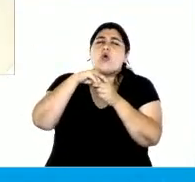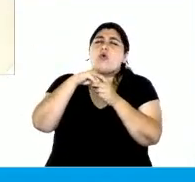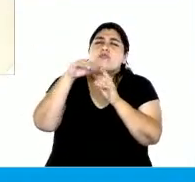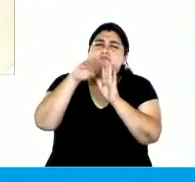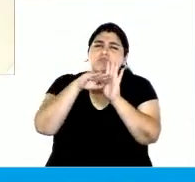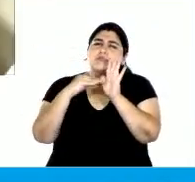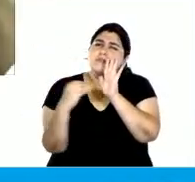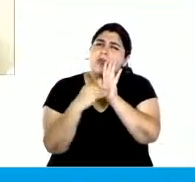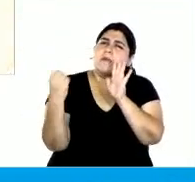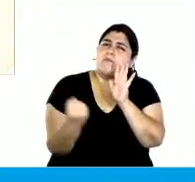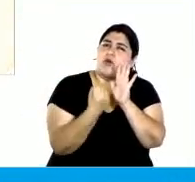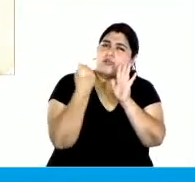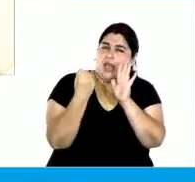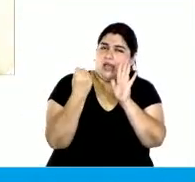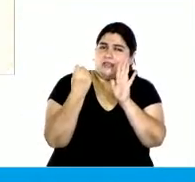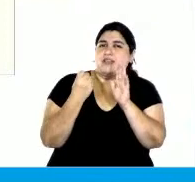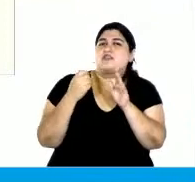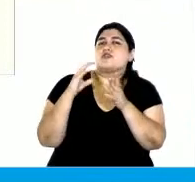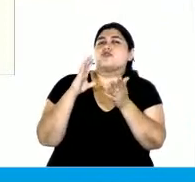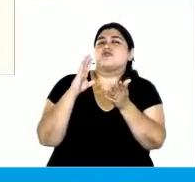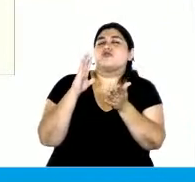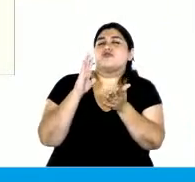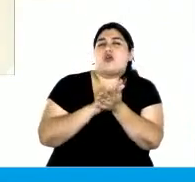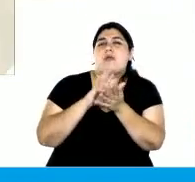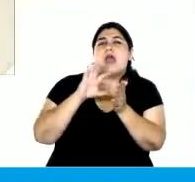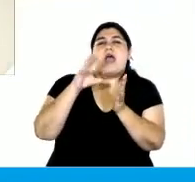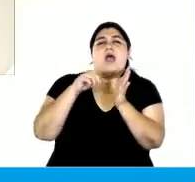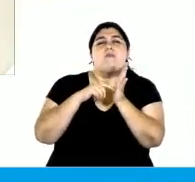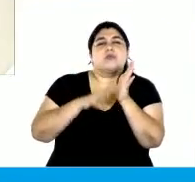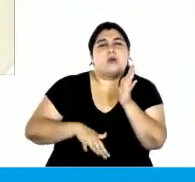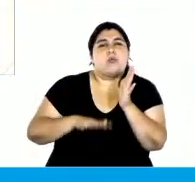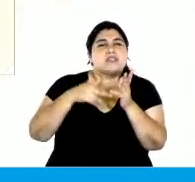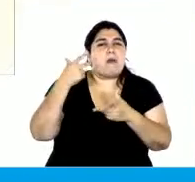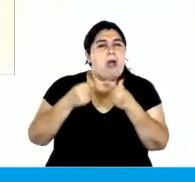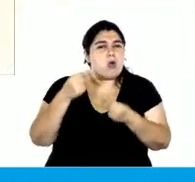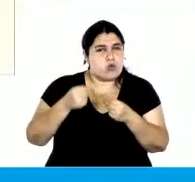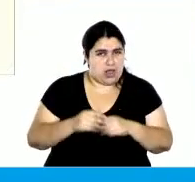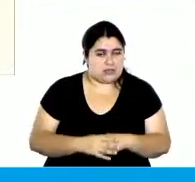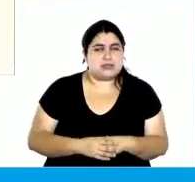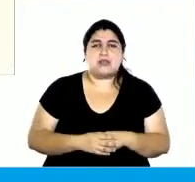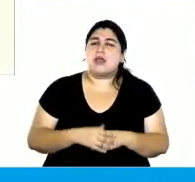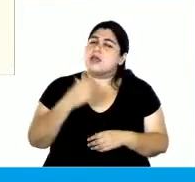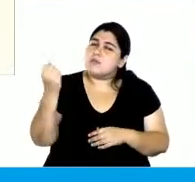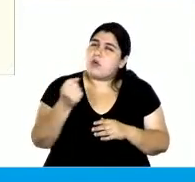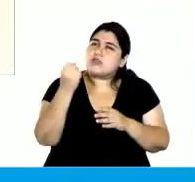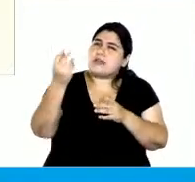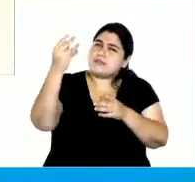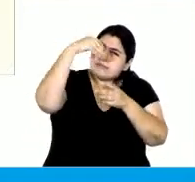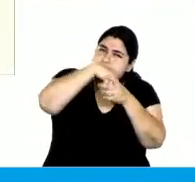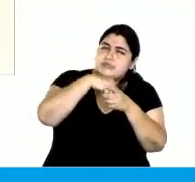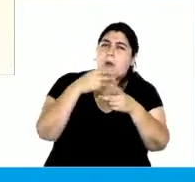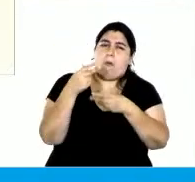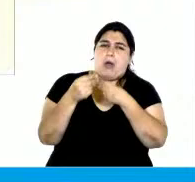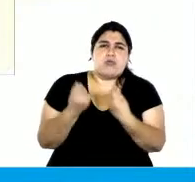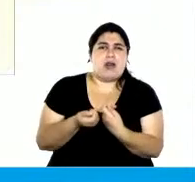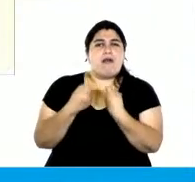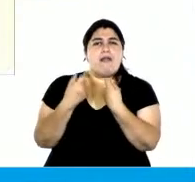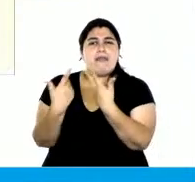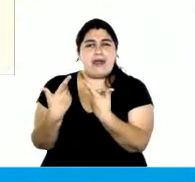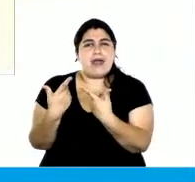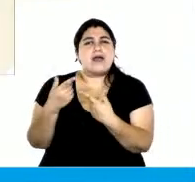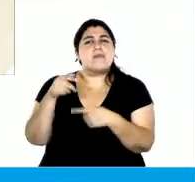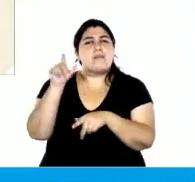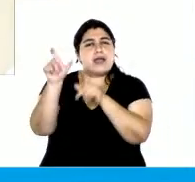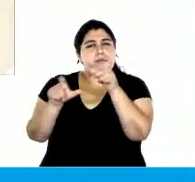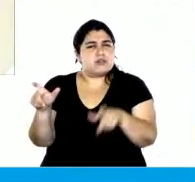del Plan Buenos Aires Vacunate. Lo que pedimos es que tengan acceso prioritario a las vacunas, para que puedan volver con tranquilidad